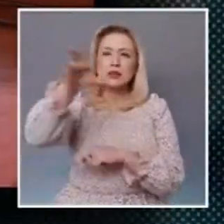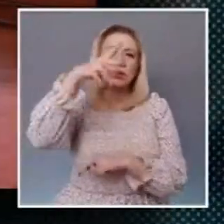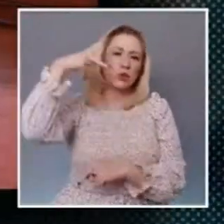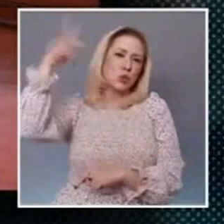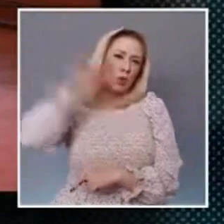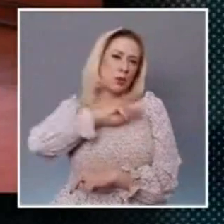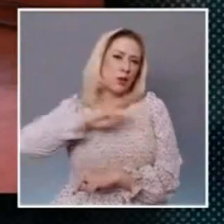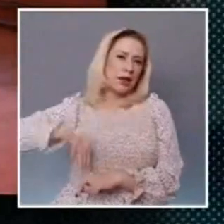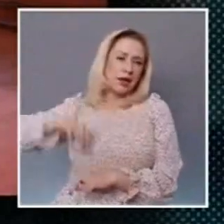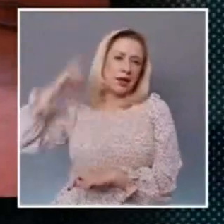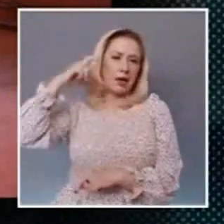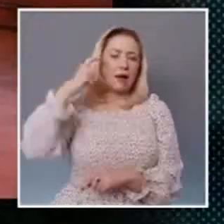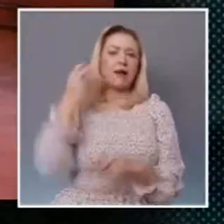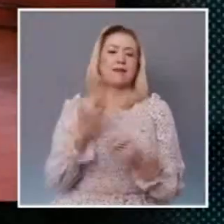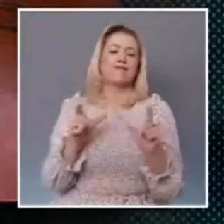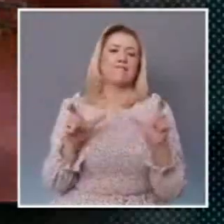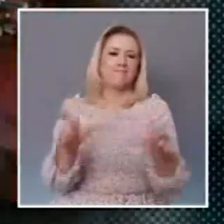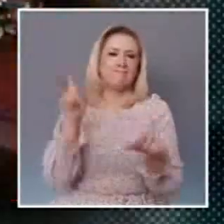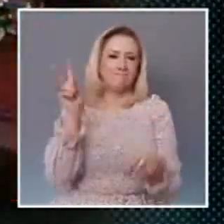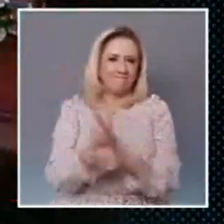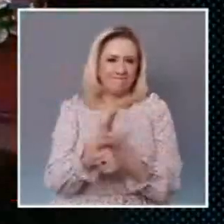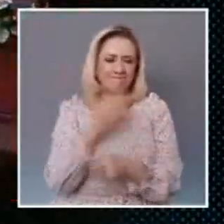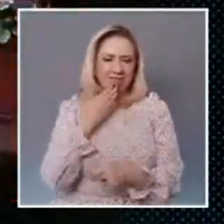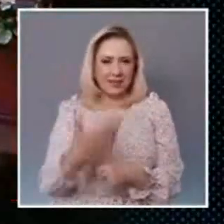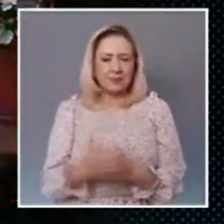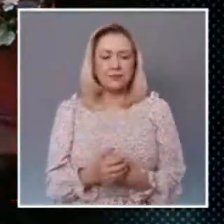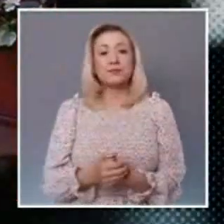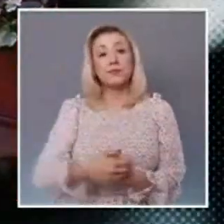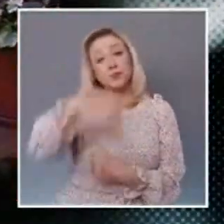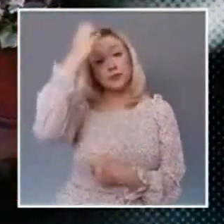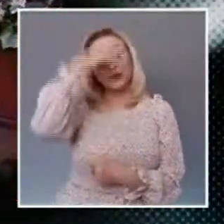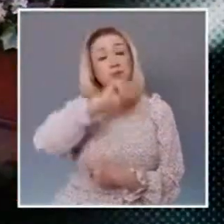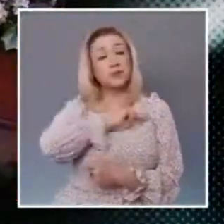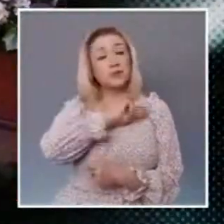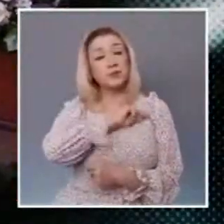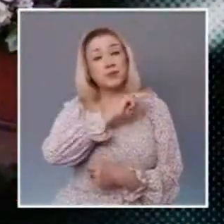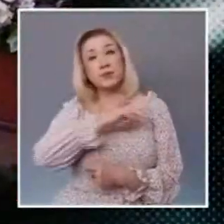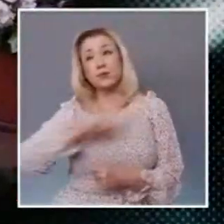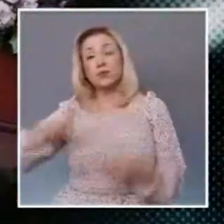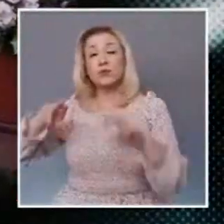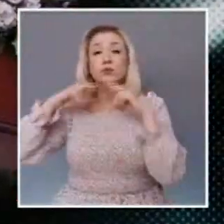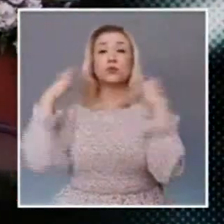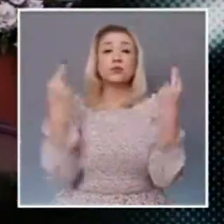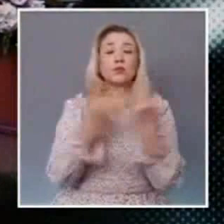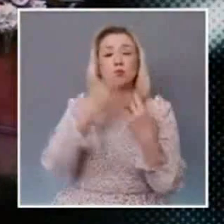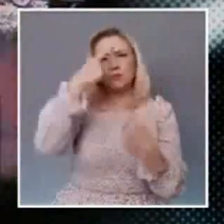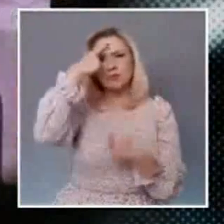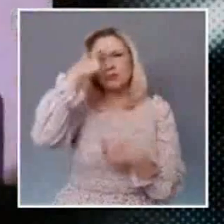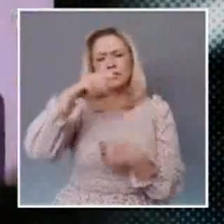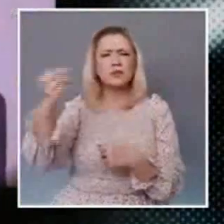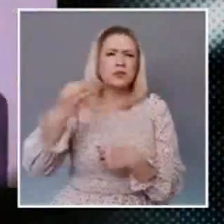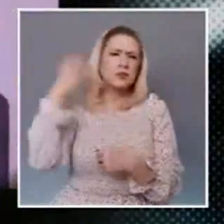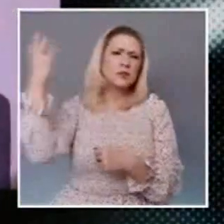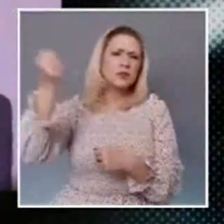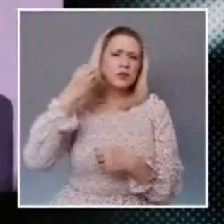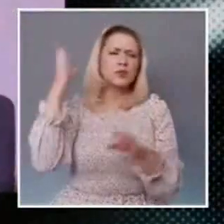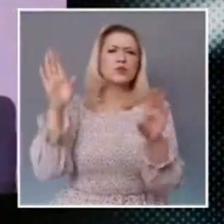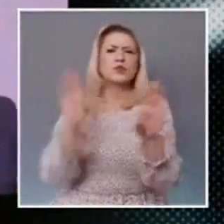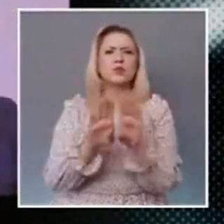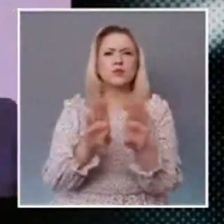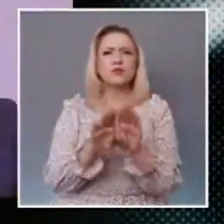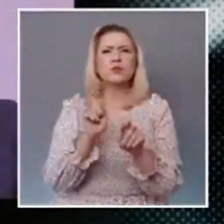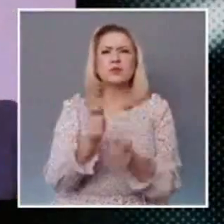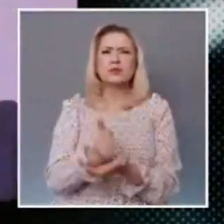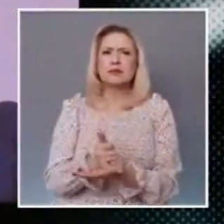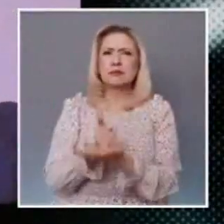Especialistas internacionales se reunieron en el 8º Congreso Iberoamericano de Justicia Terapéutica, organizado por el Poder Judicial del Estado